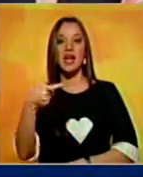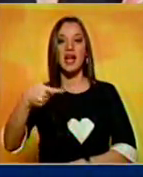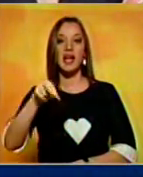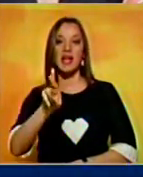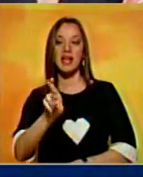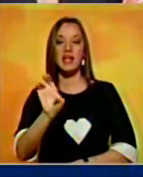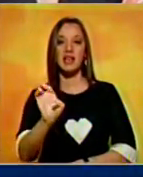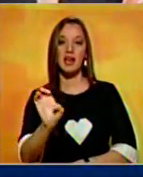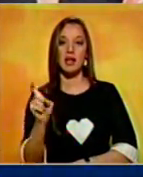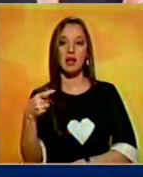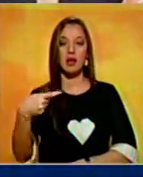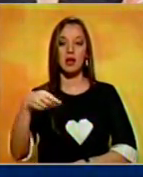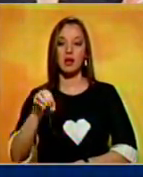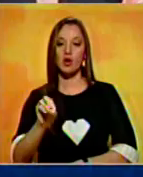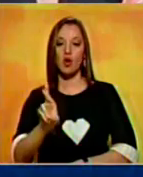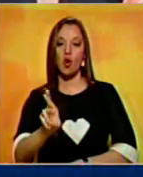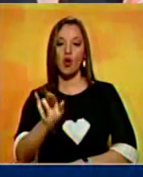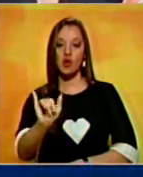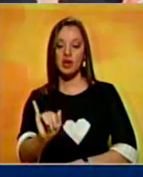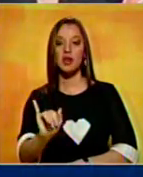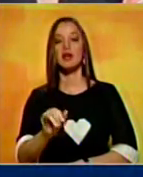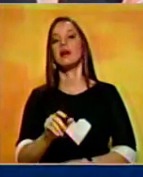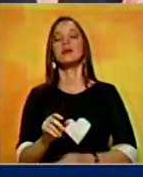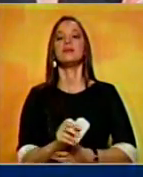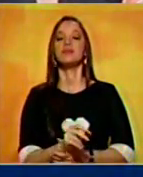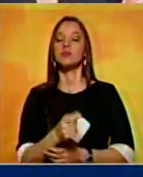Sanabria Tarazona, ¿no? De cédula de identidad